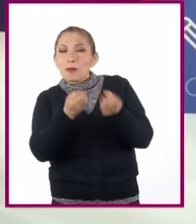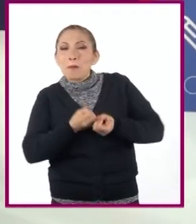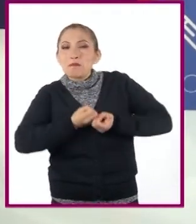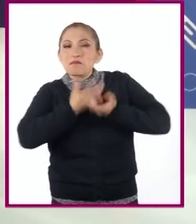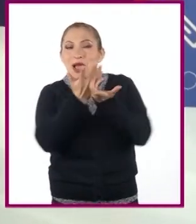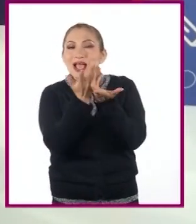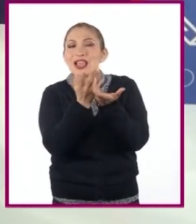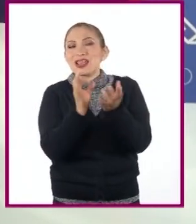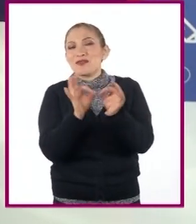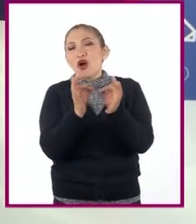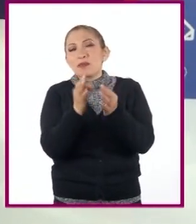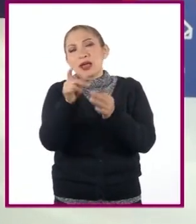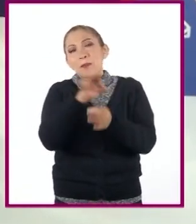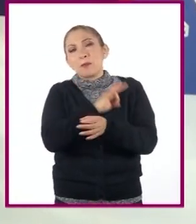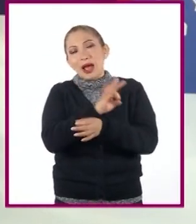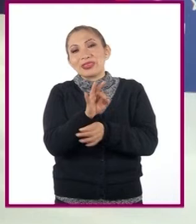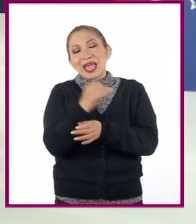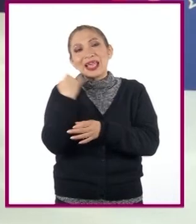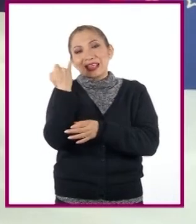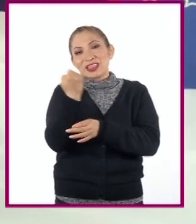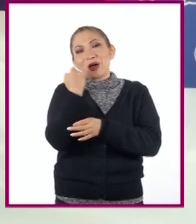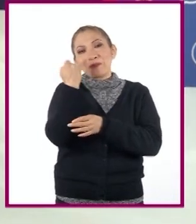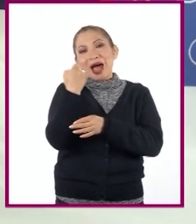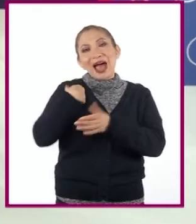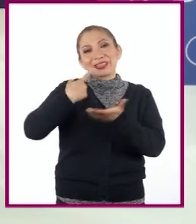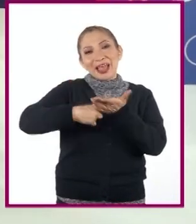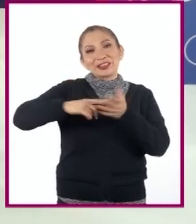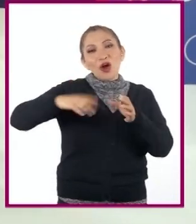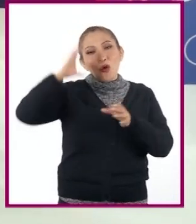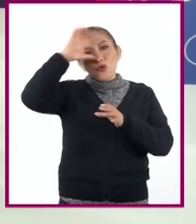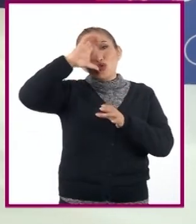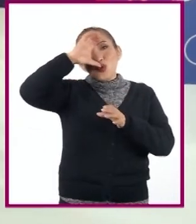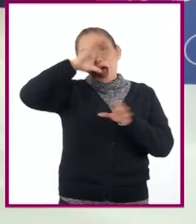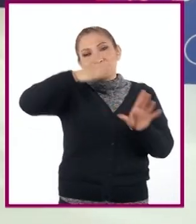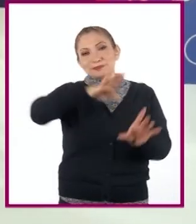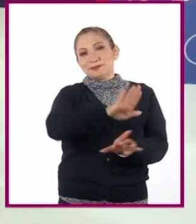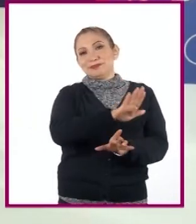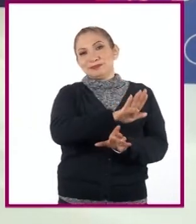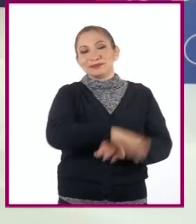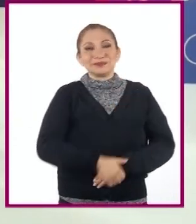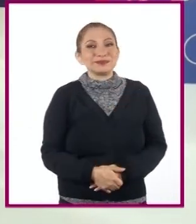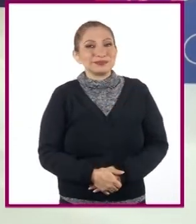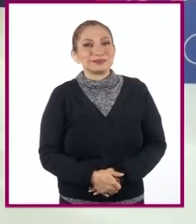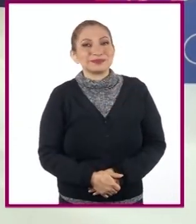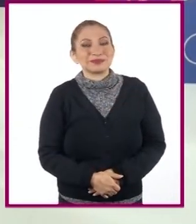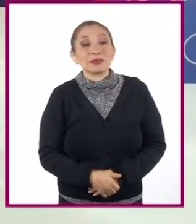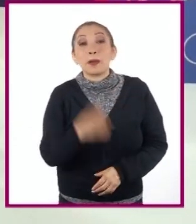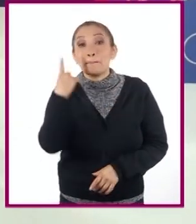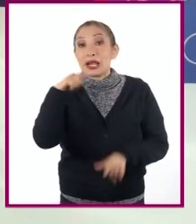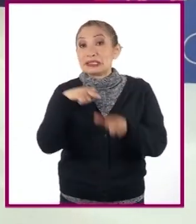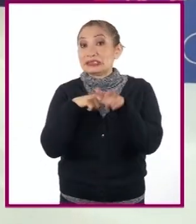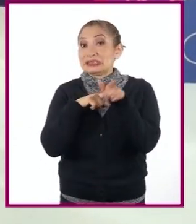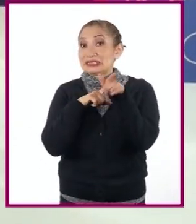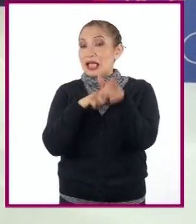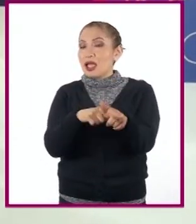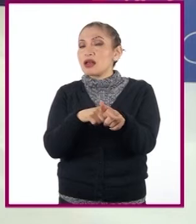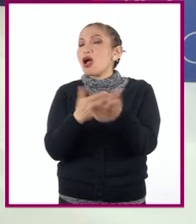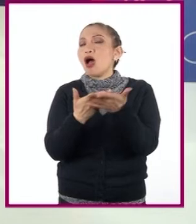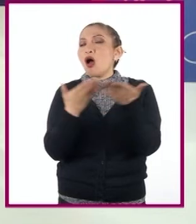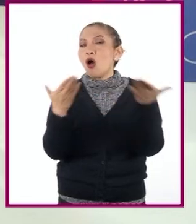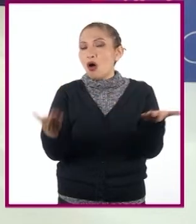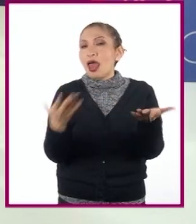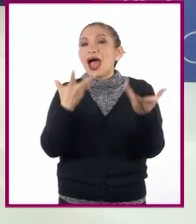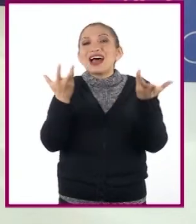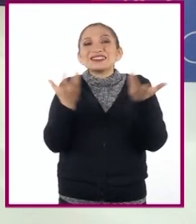y variantes que pueden tener el lenguaje dentro de una cultura en particular. Para continuar, ¿qué les parece